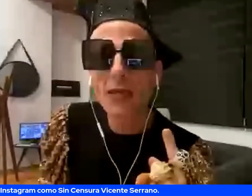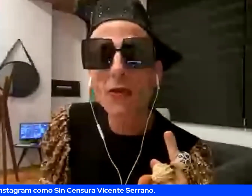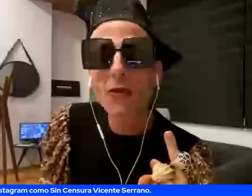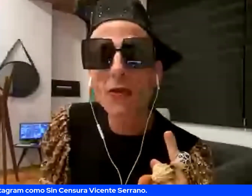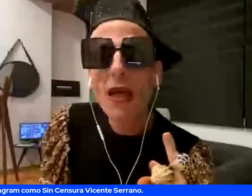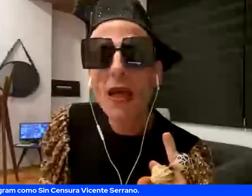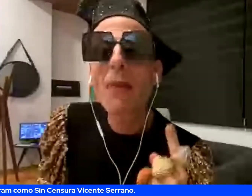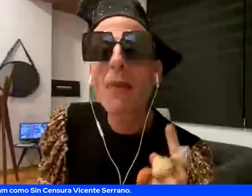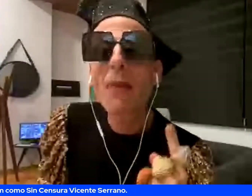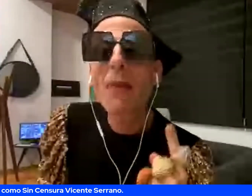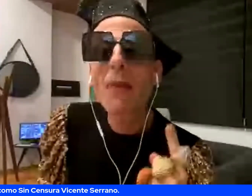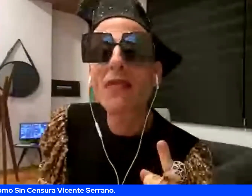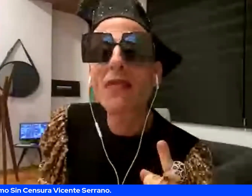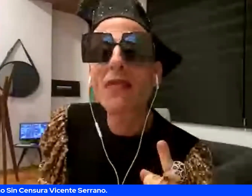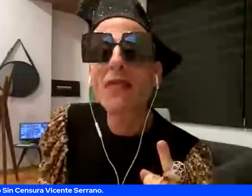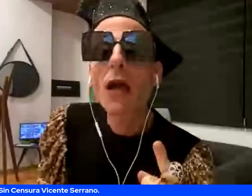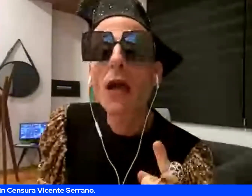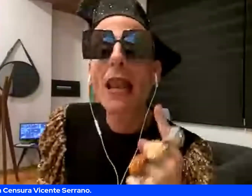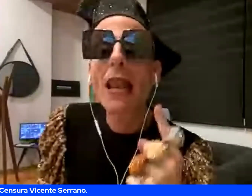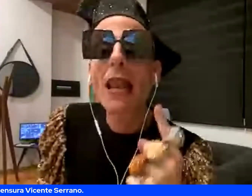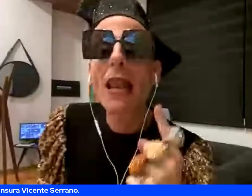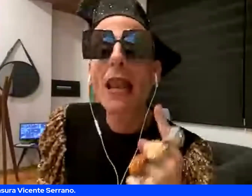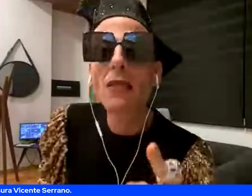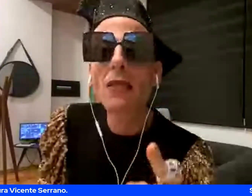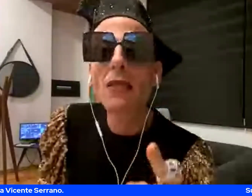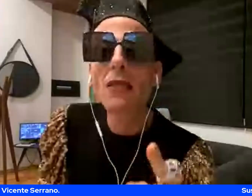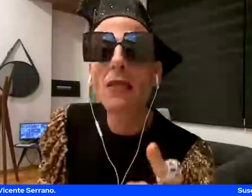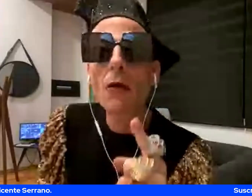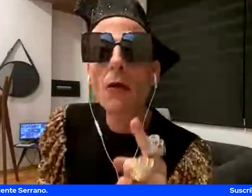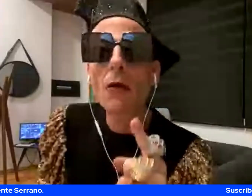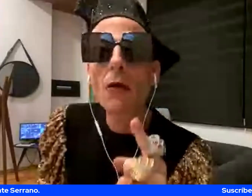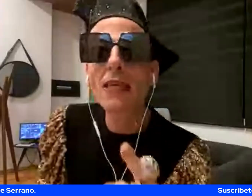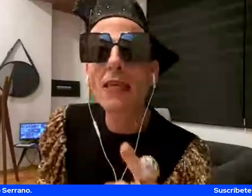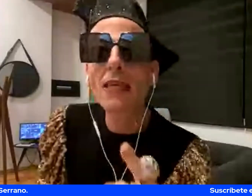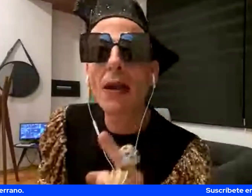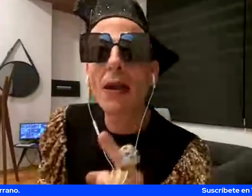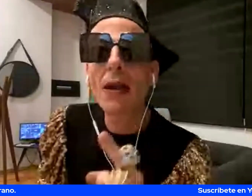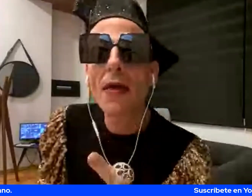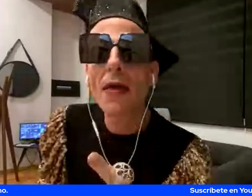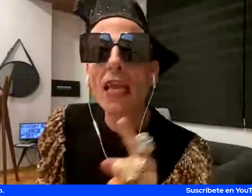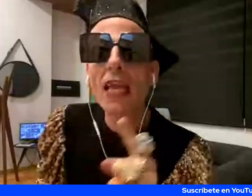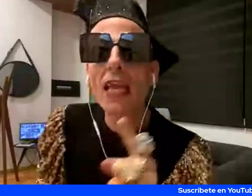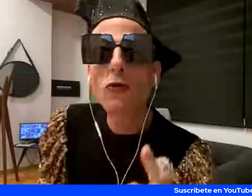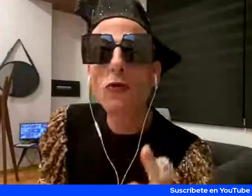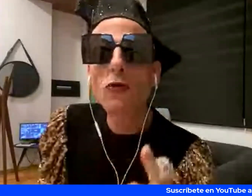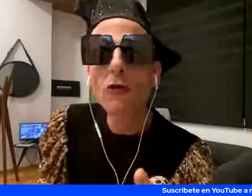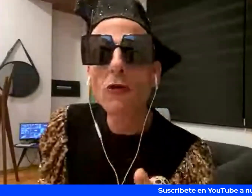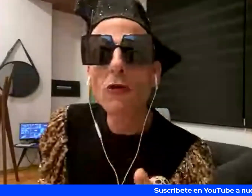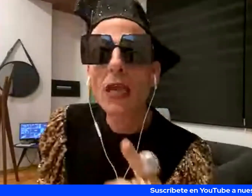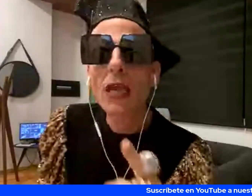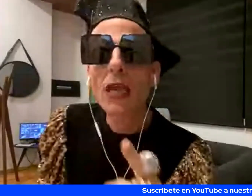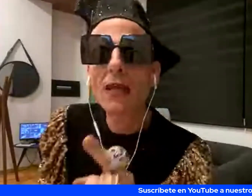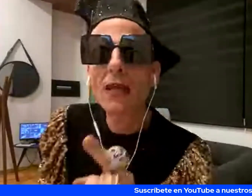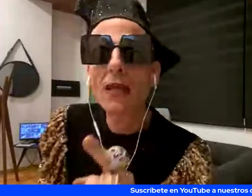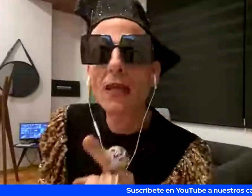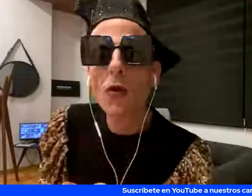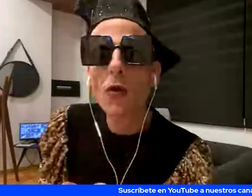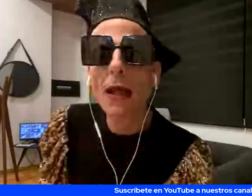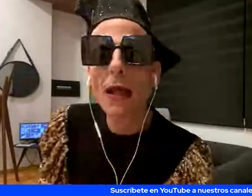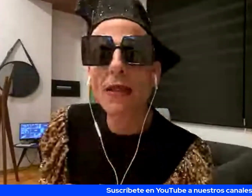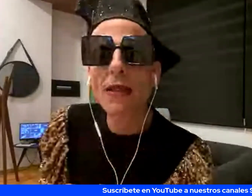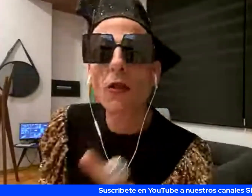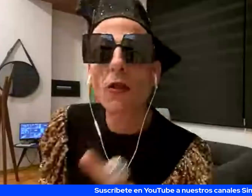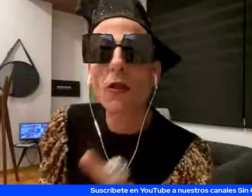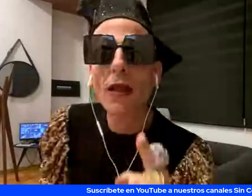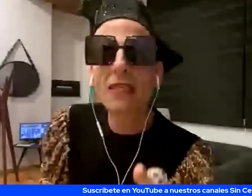nuestros compatriotas, para defender la justicia. Y la justicia es la verdad. Y los números, y presentarlos